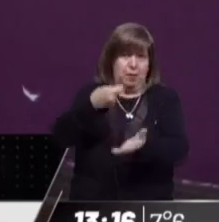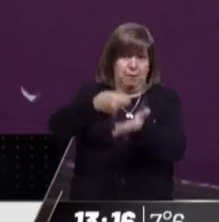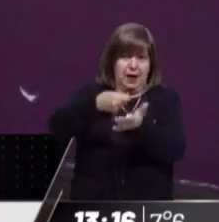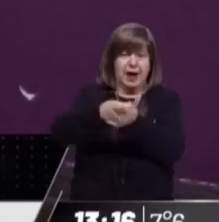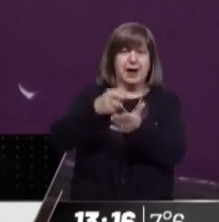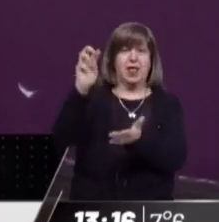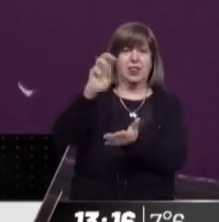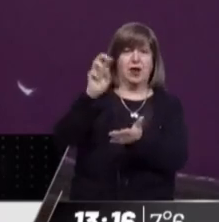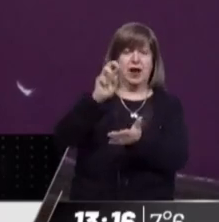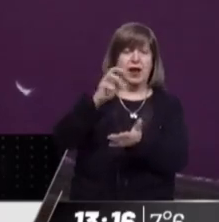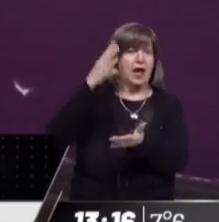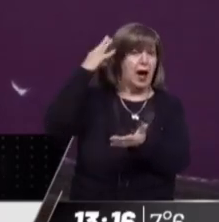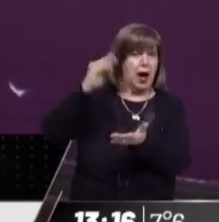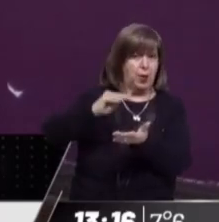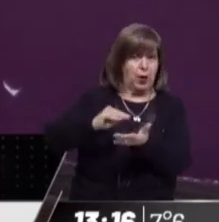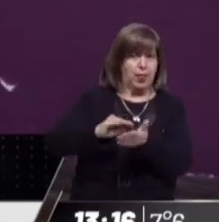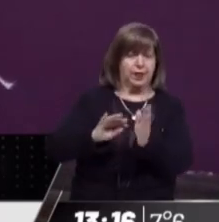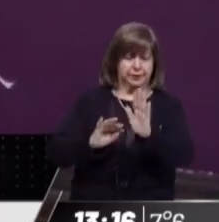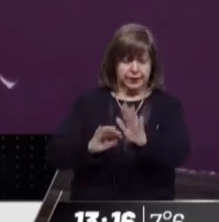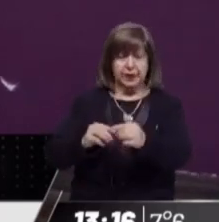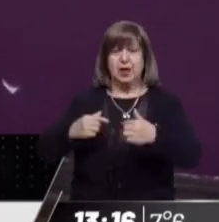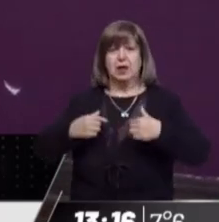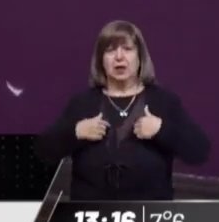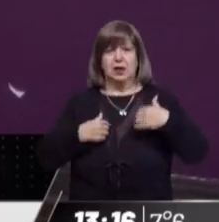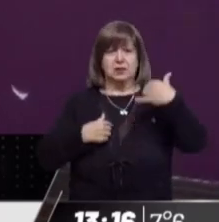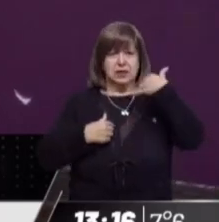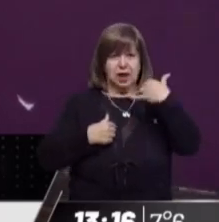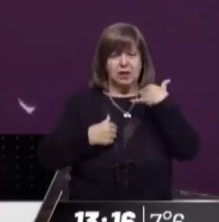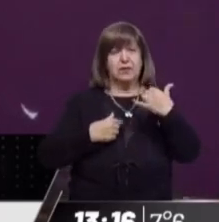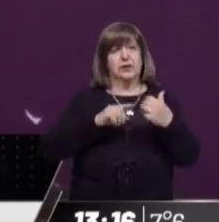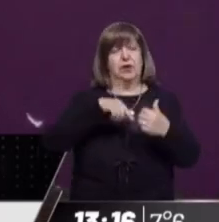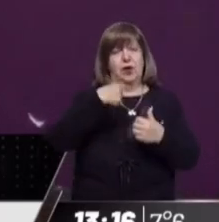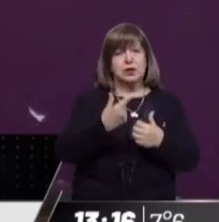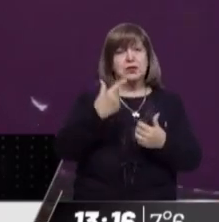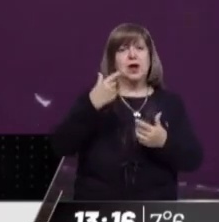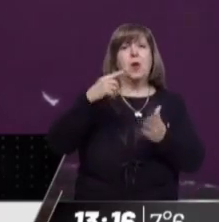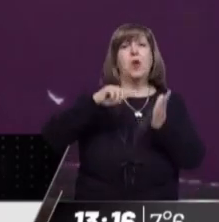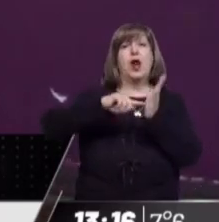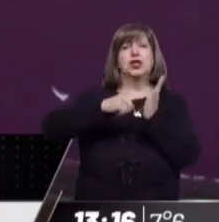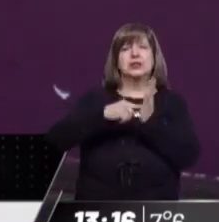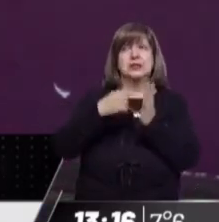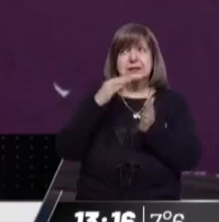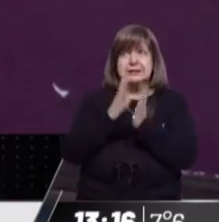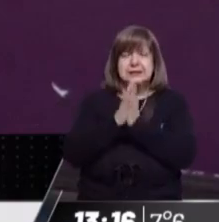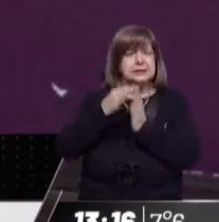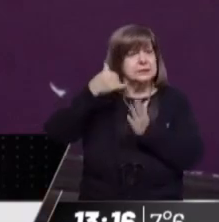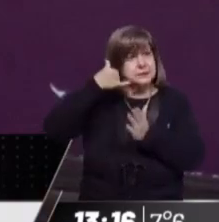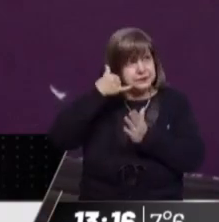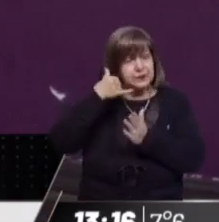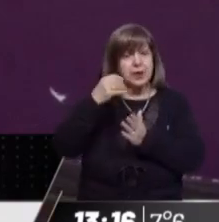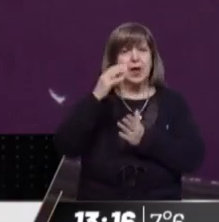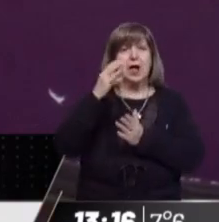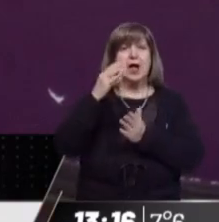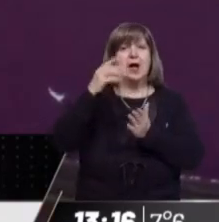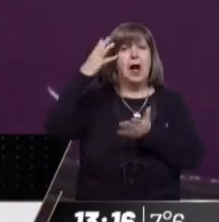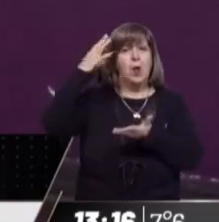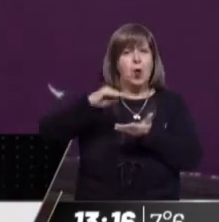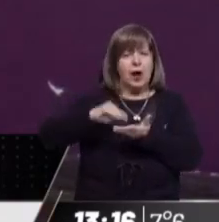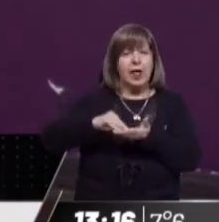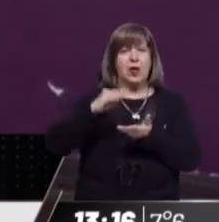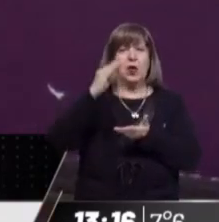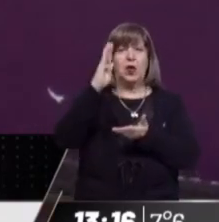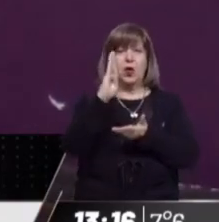con el doctor burlando Fernando burlando de Buenos Aires para que esto se